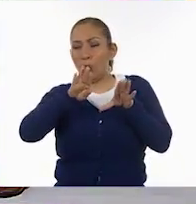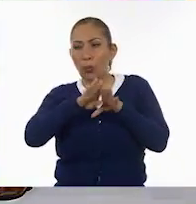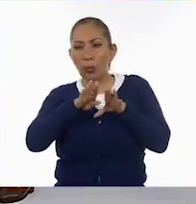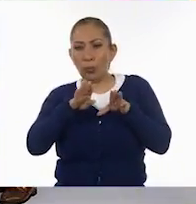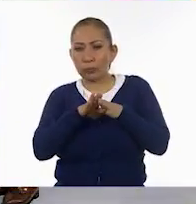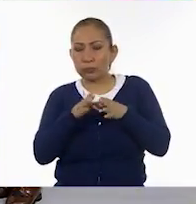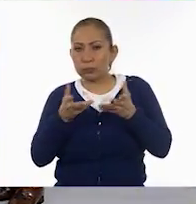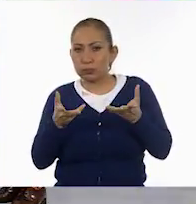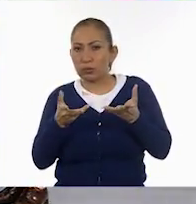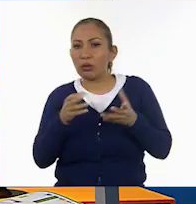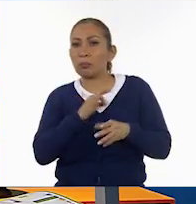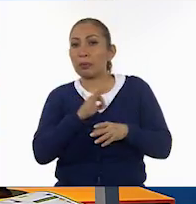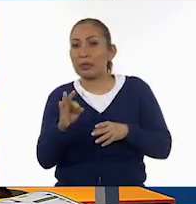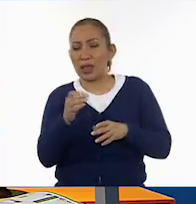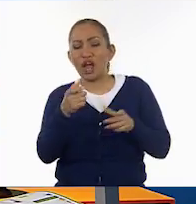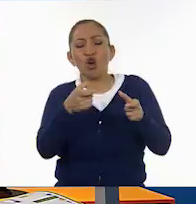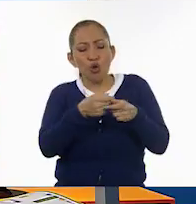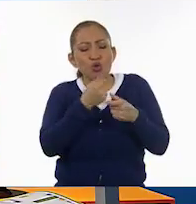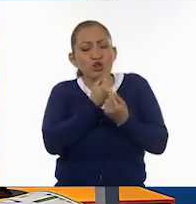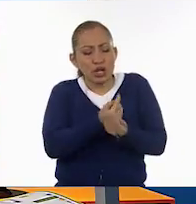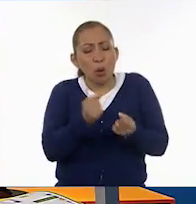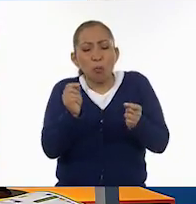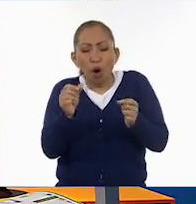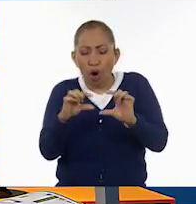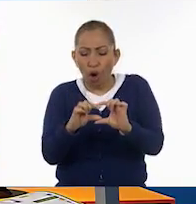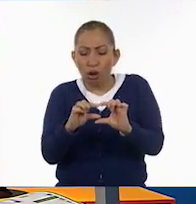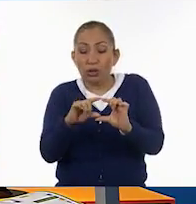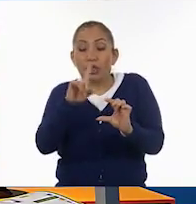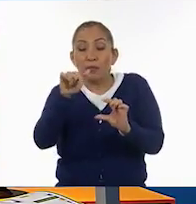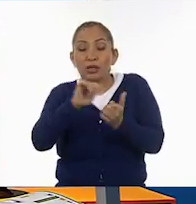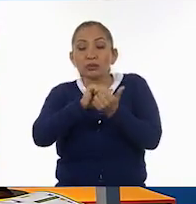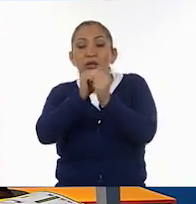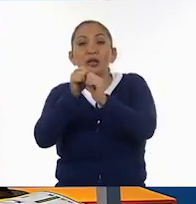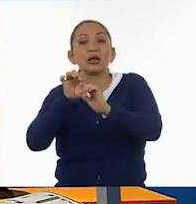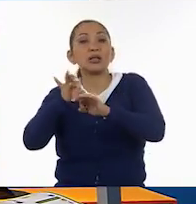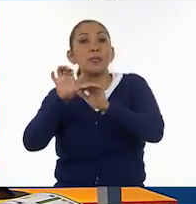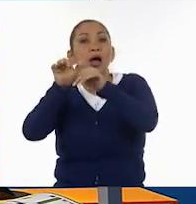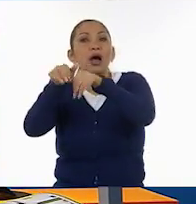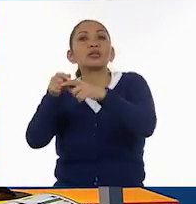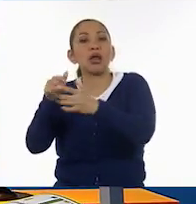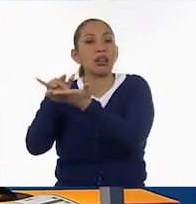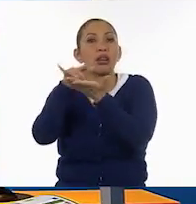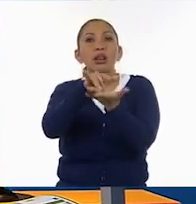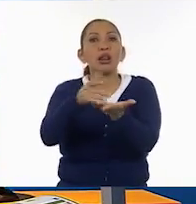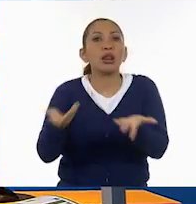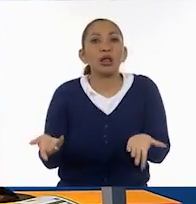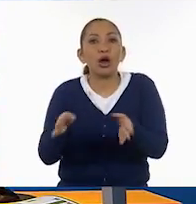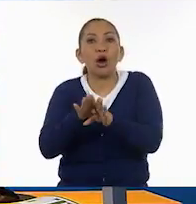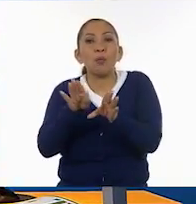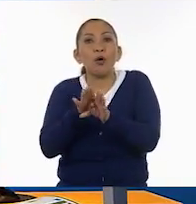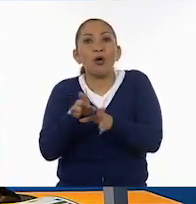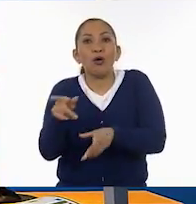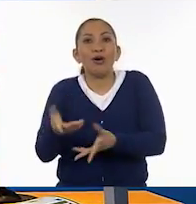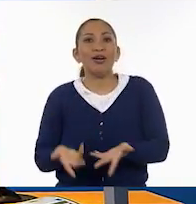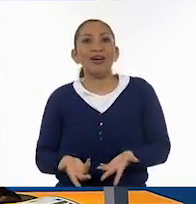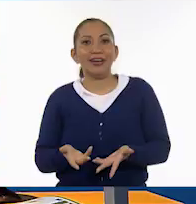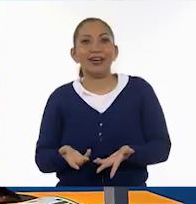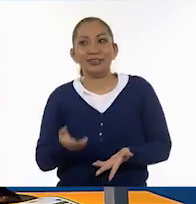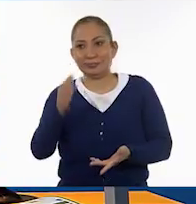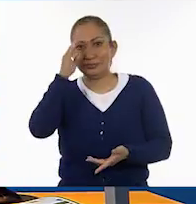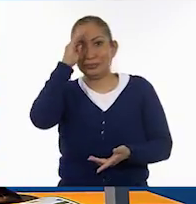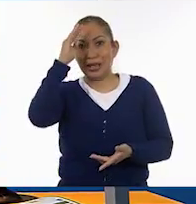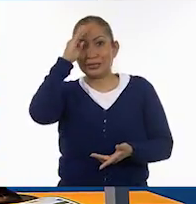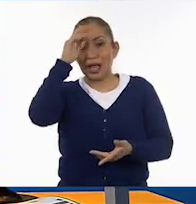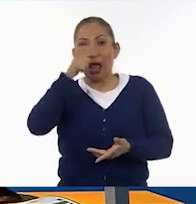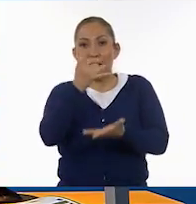Porque pueden ser poquitos niños, pero después, ¿quién va a trabajar? ¿Quién va precisamente